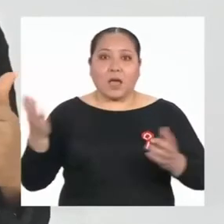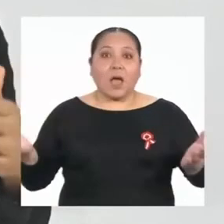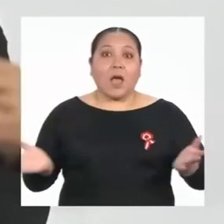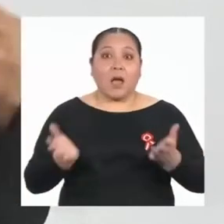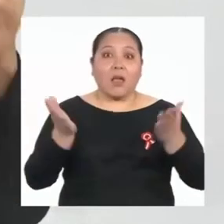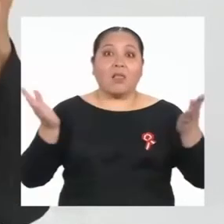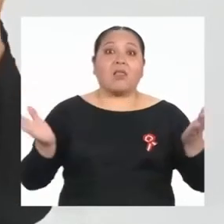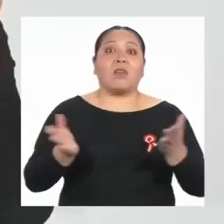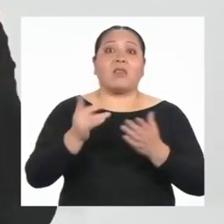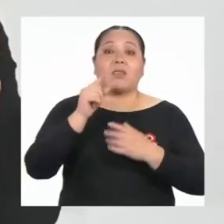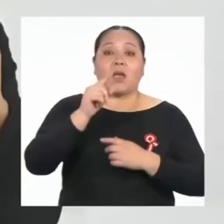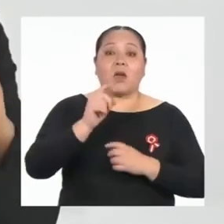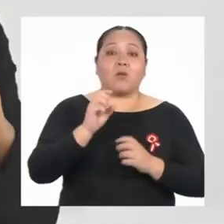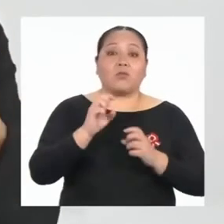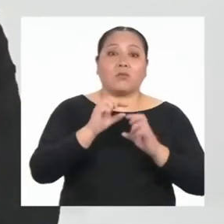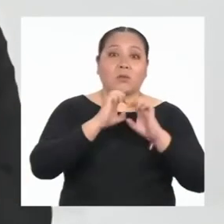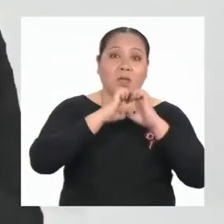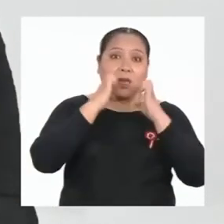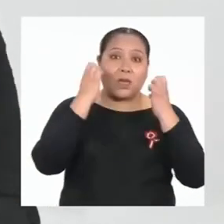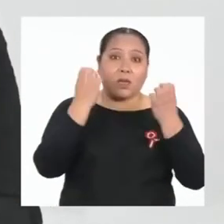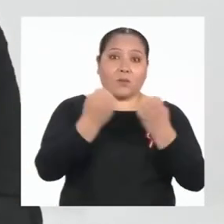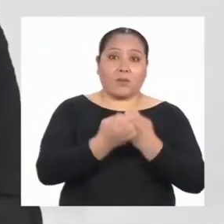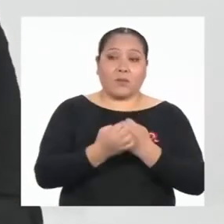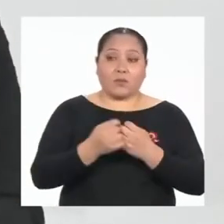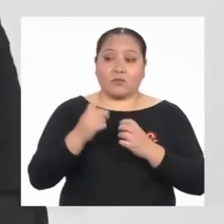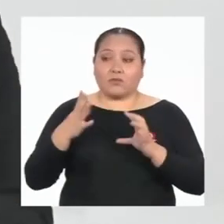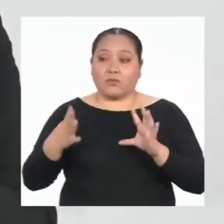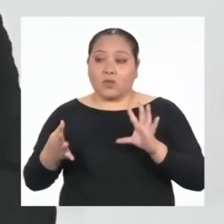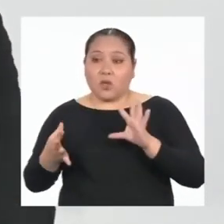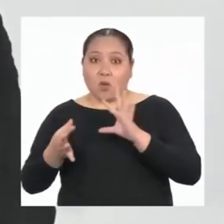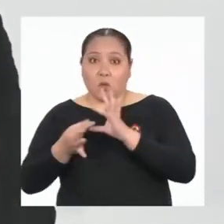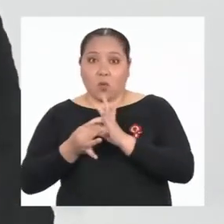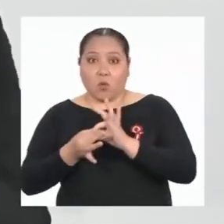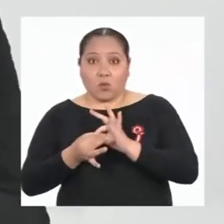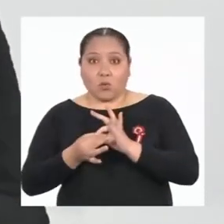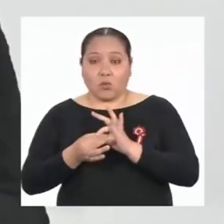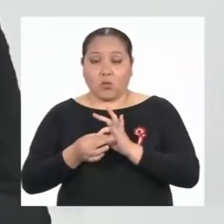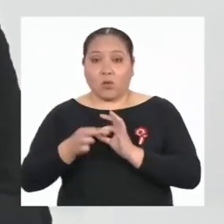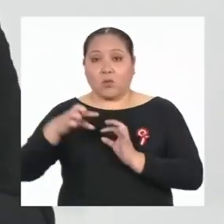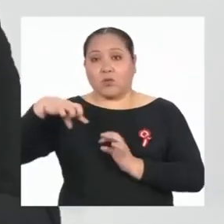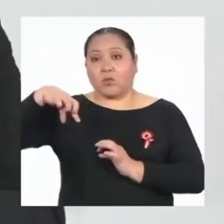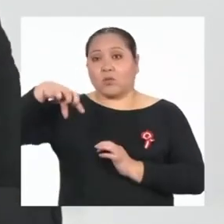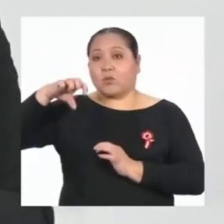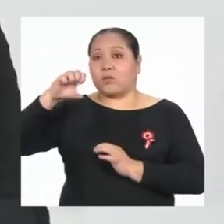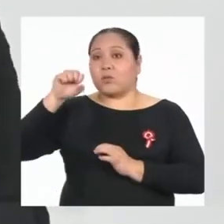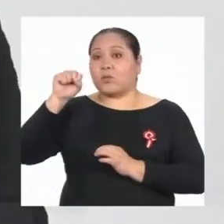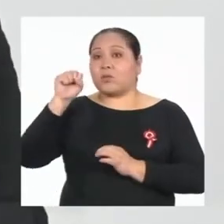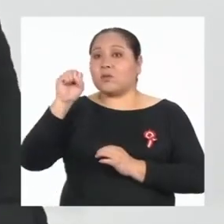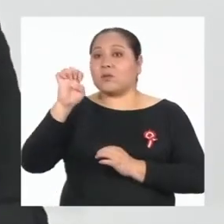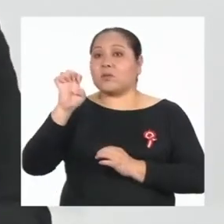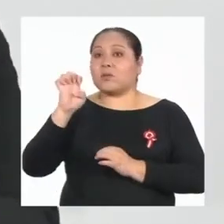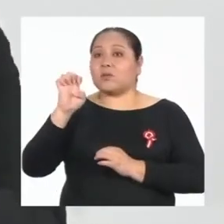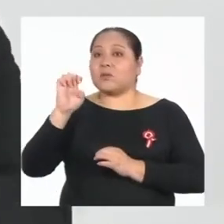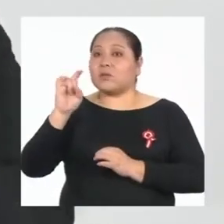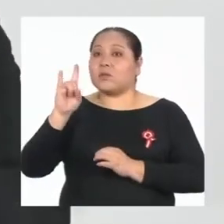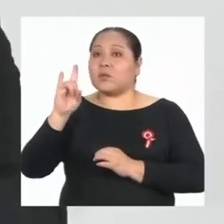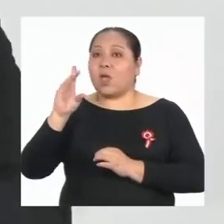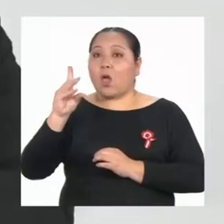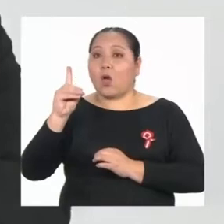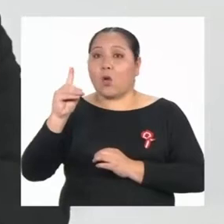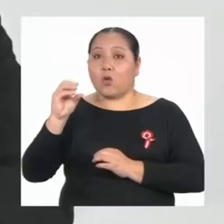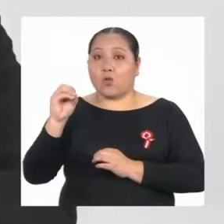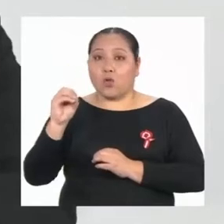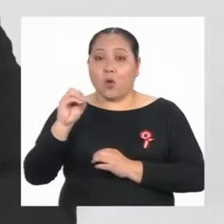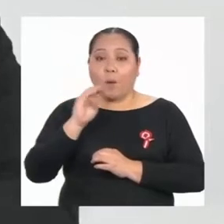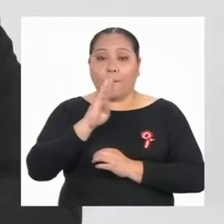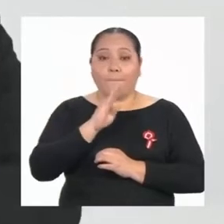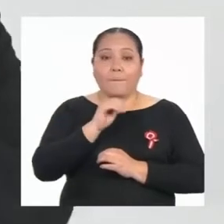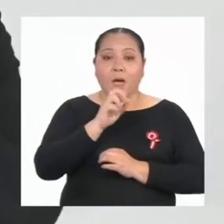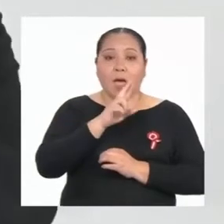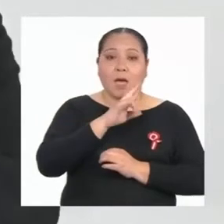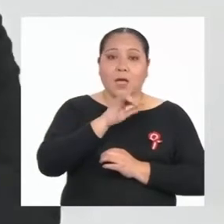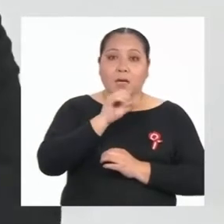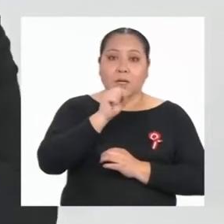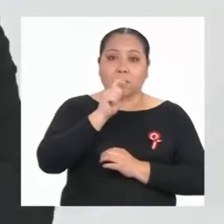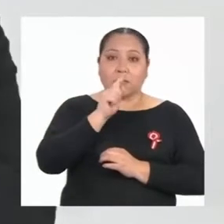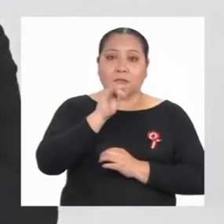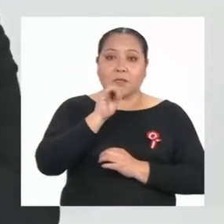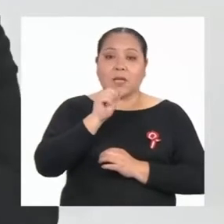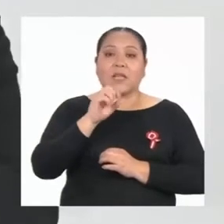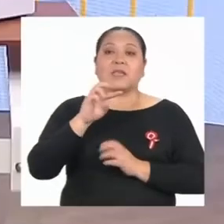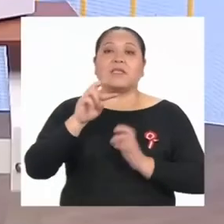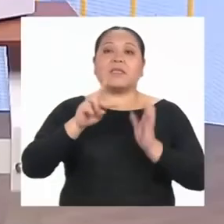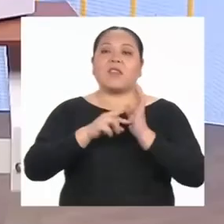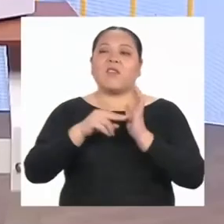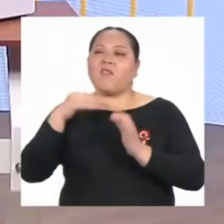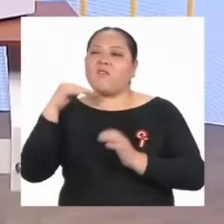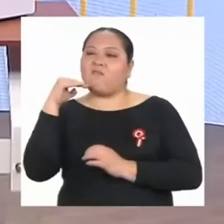elementos unidos dan como resultado pseudobarrista, que significa falso barrista o